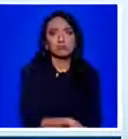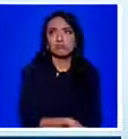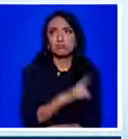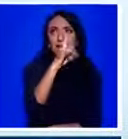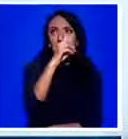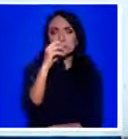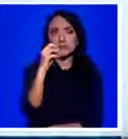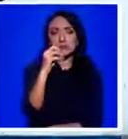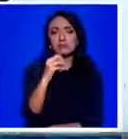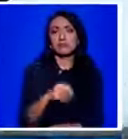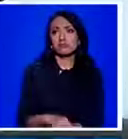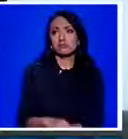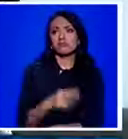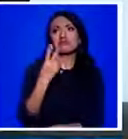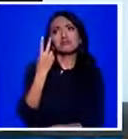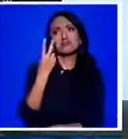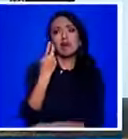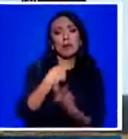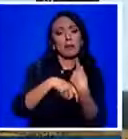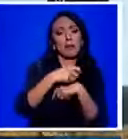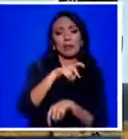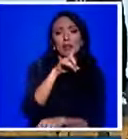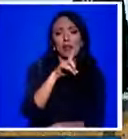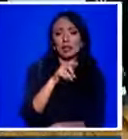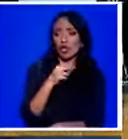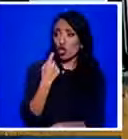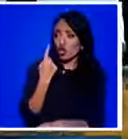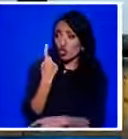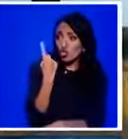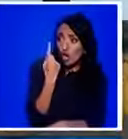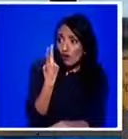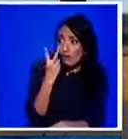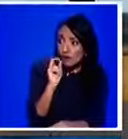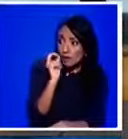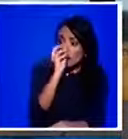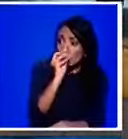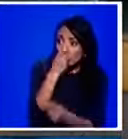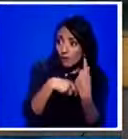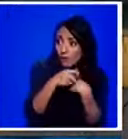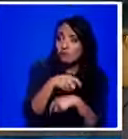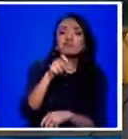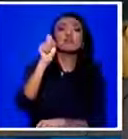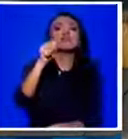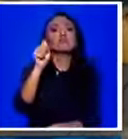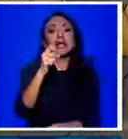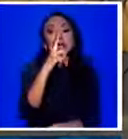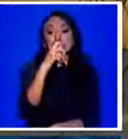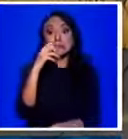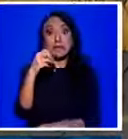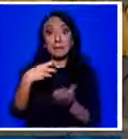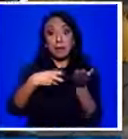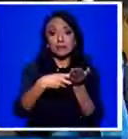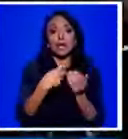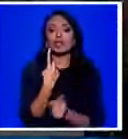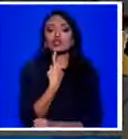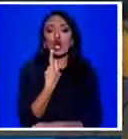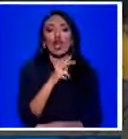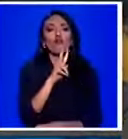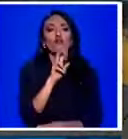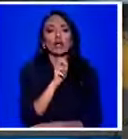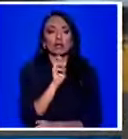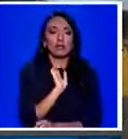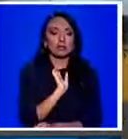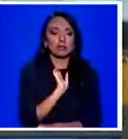un 20%, digamos. Solo un 20% ha adquirido. Ajá. ¿Y ustedes qué consideran por